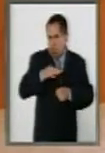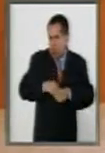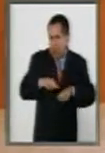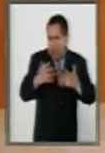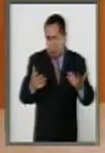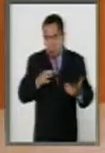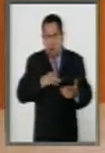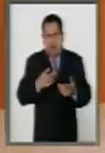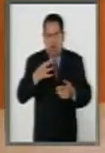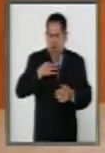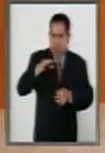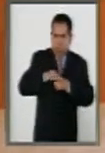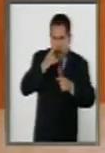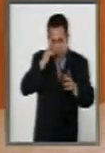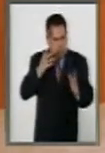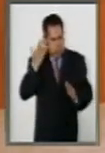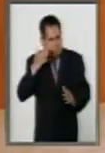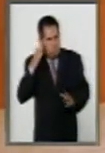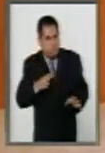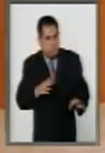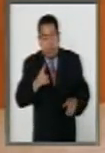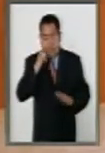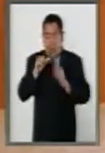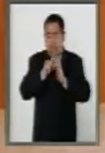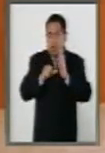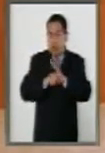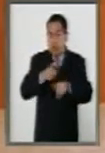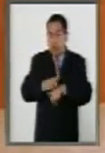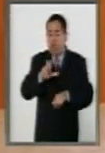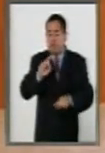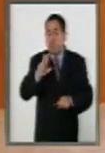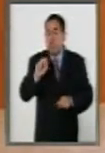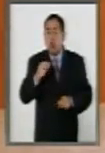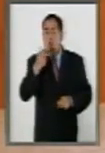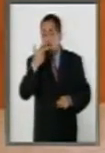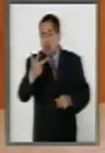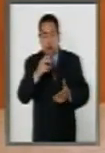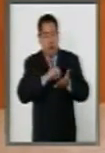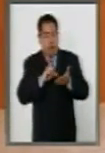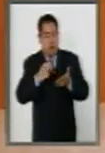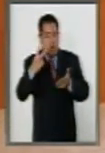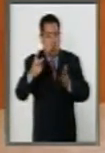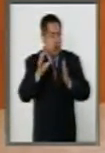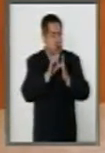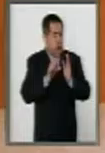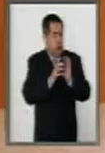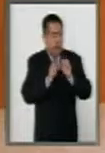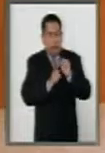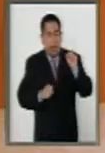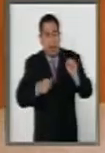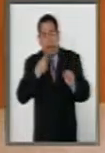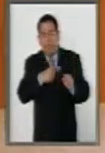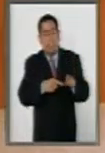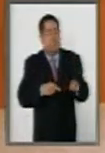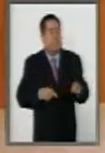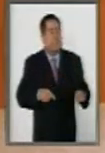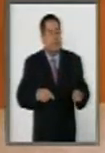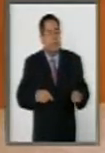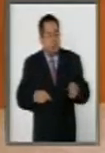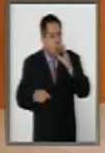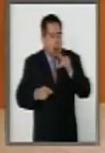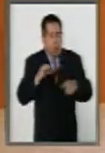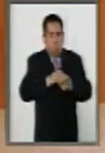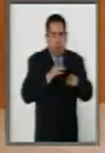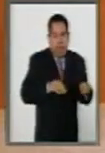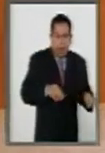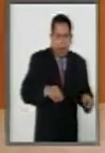votados. Sabemos que en el artículo 38, fracción 2 de la Constitución, impide lo que aquí señalamos, pero también